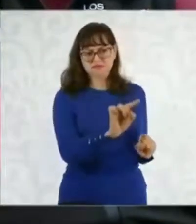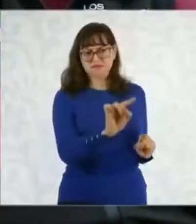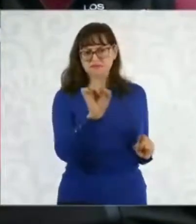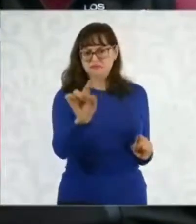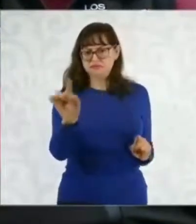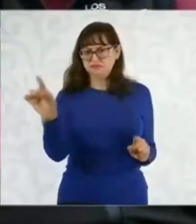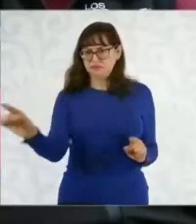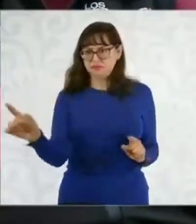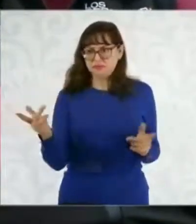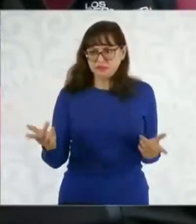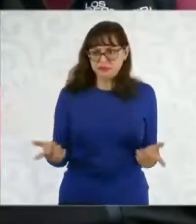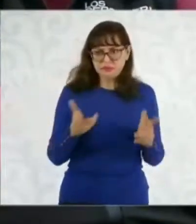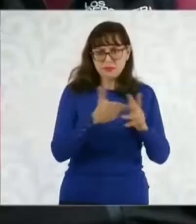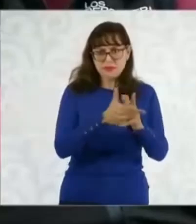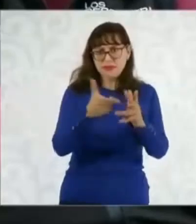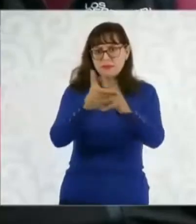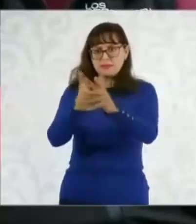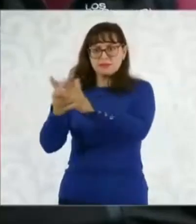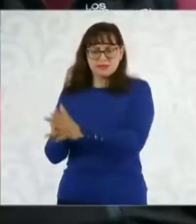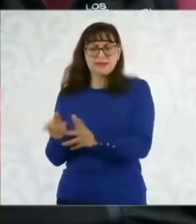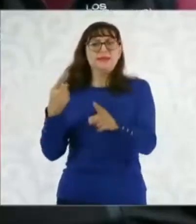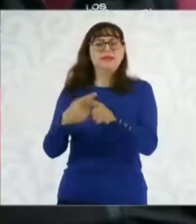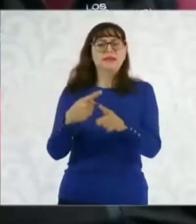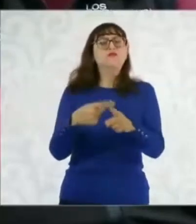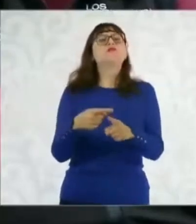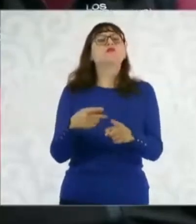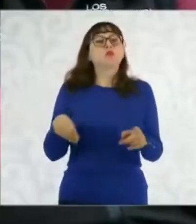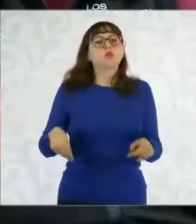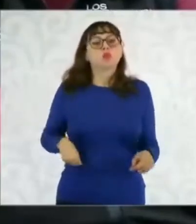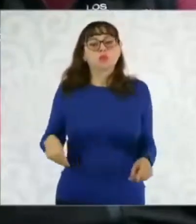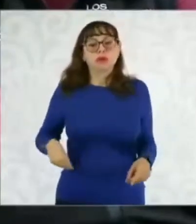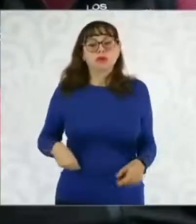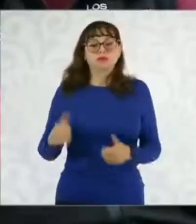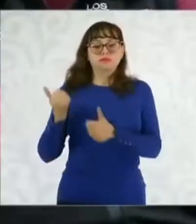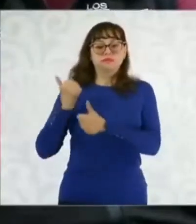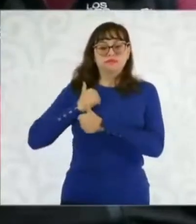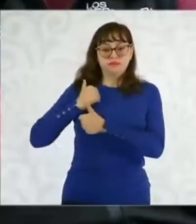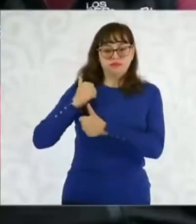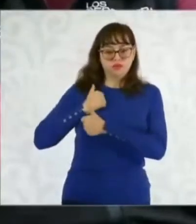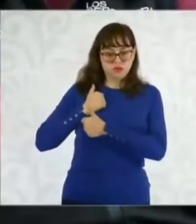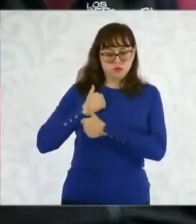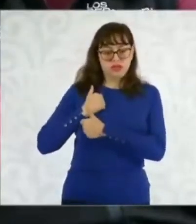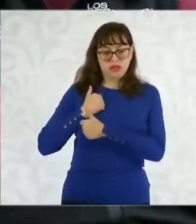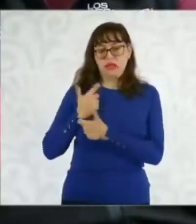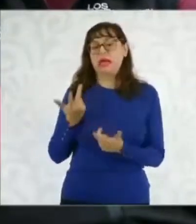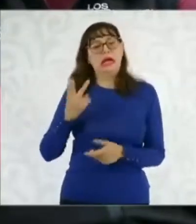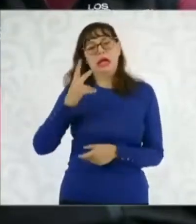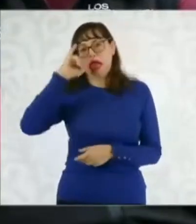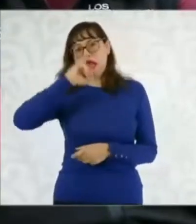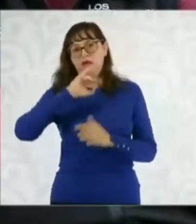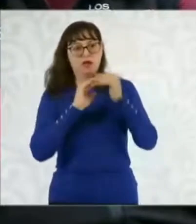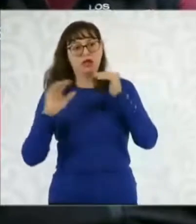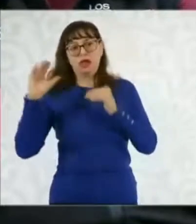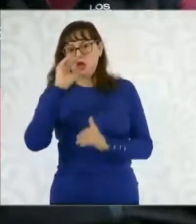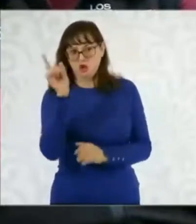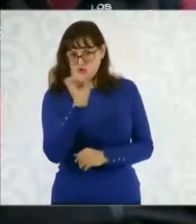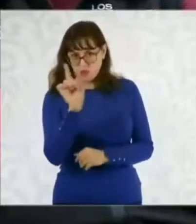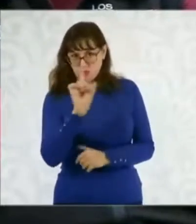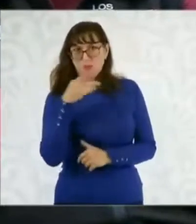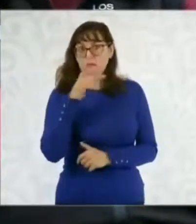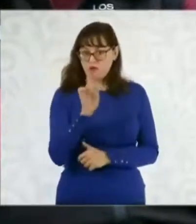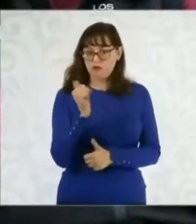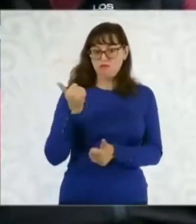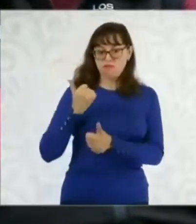quienes están al mando son elementos en el momento, vaya, no la jerarquía, pero sí por lo menos los elementos que están en el lugar,